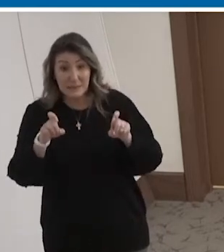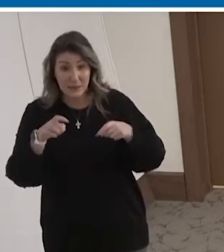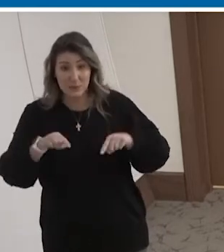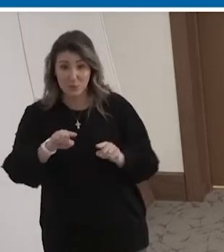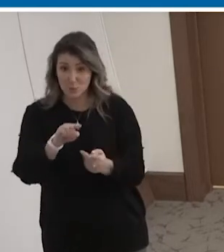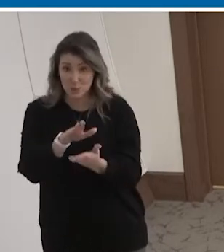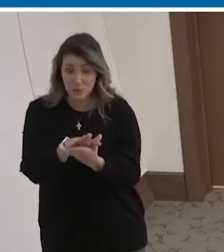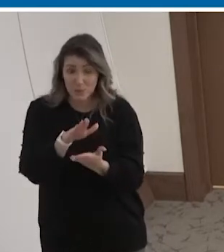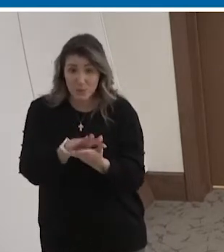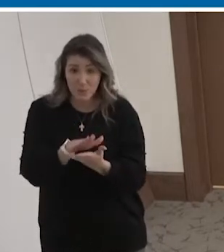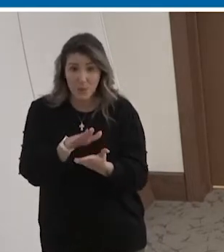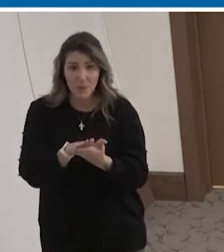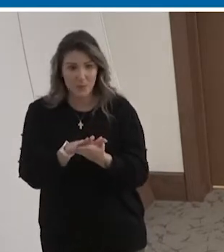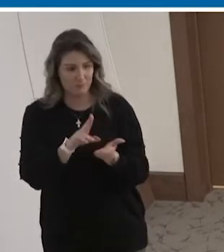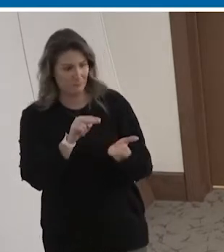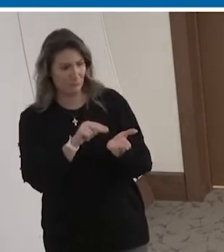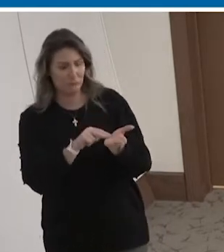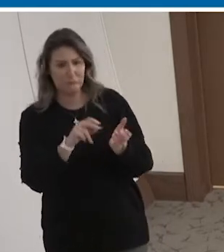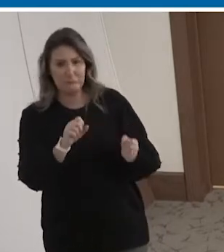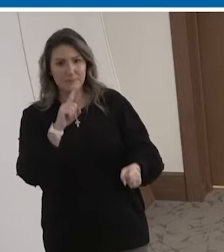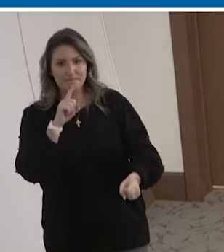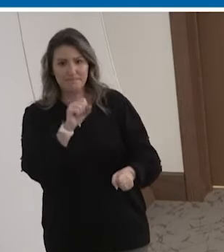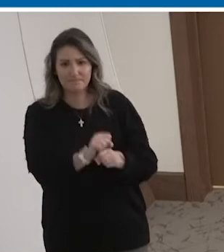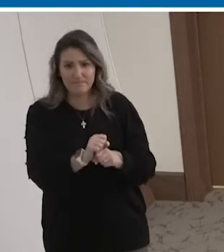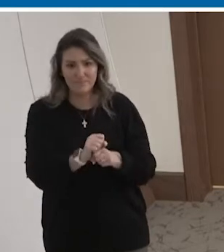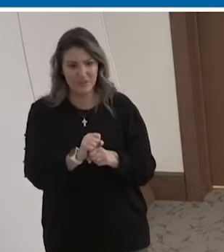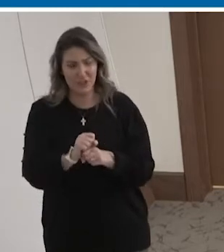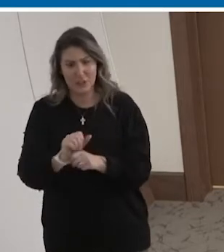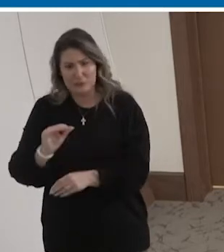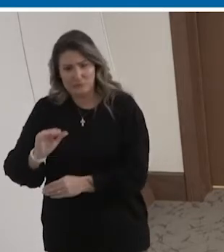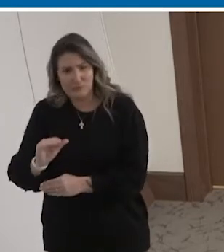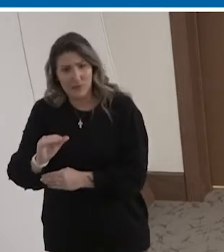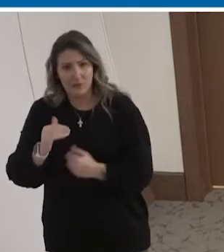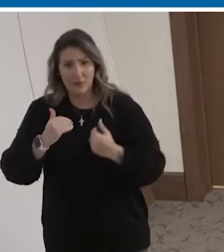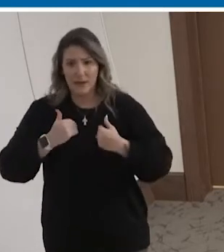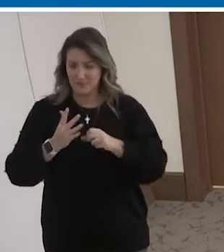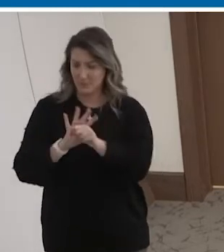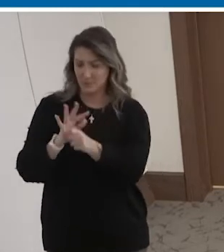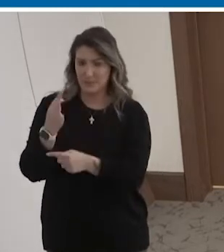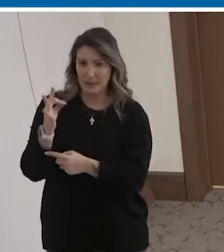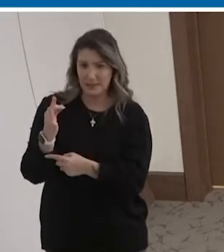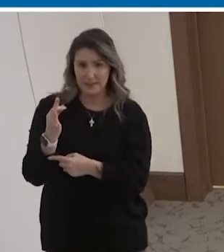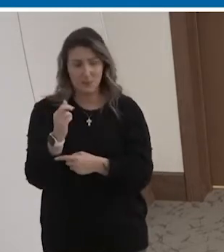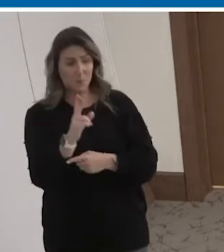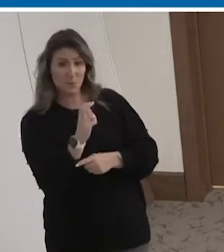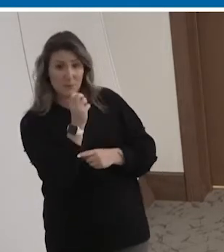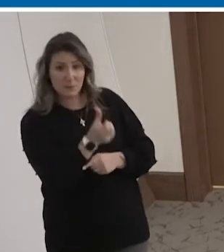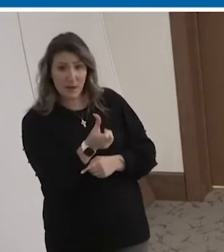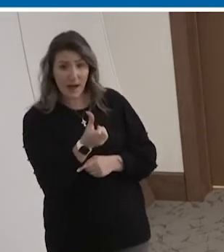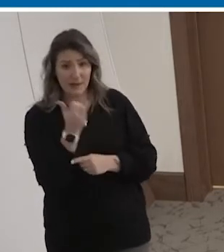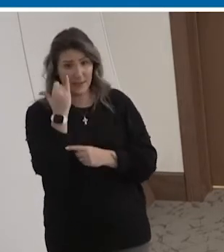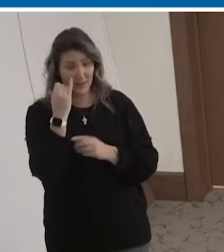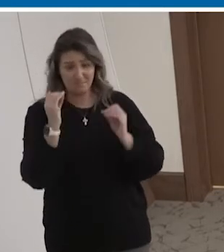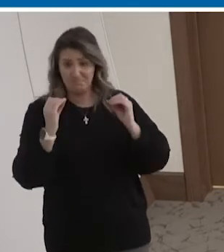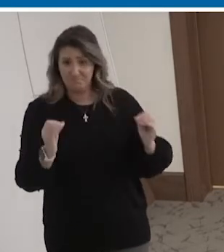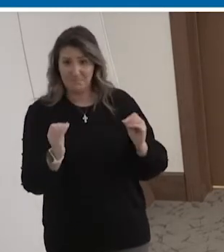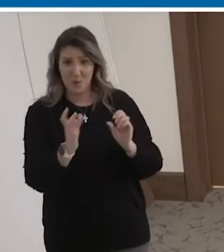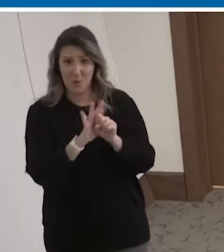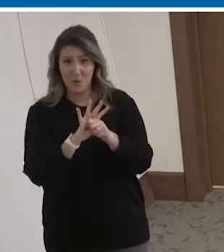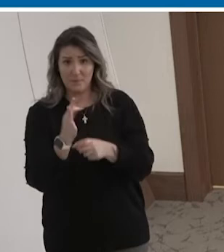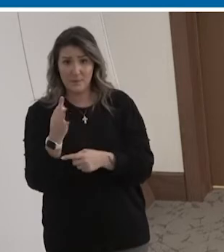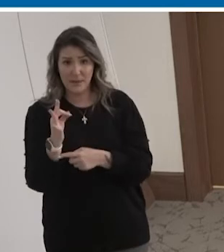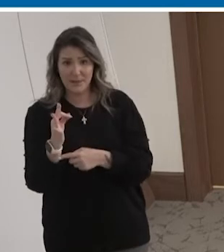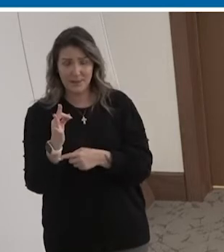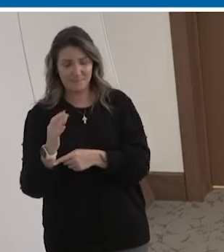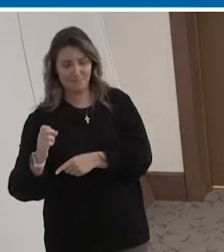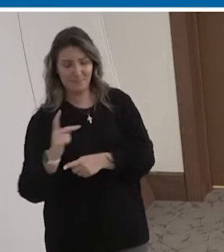school, the nurse can confirm if your child has COVID-19 or not. If they don't have COVID-19, then they